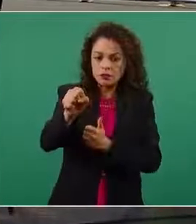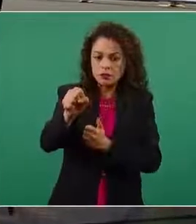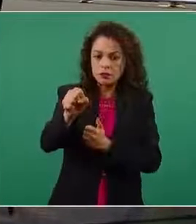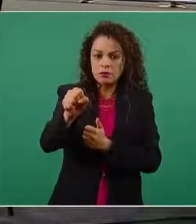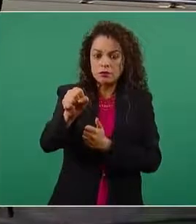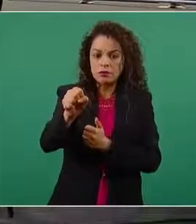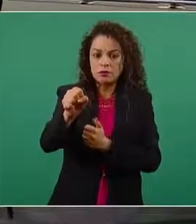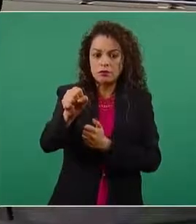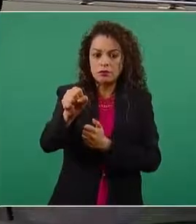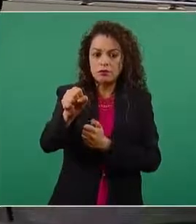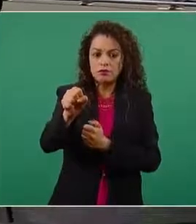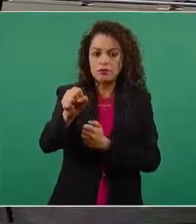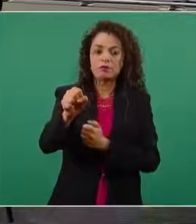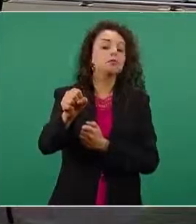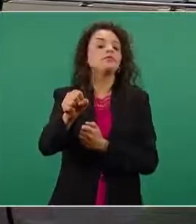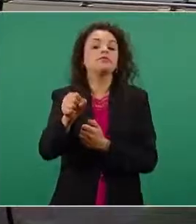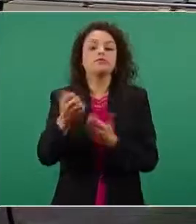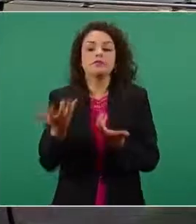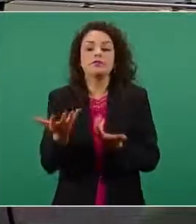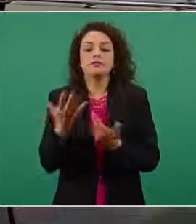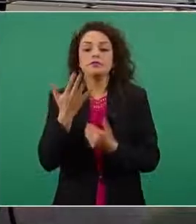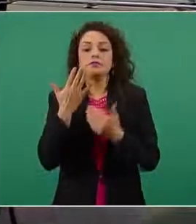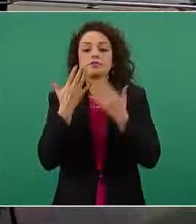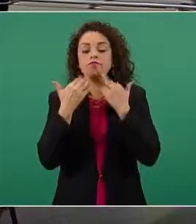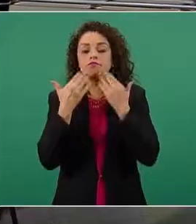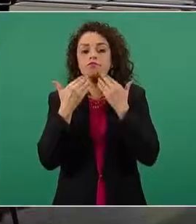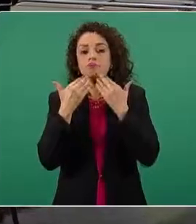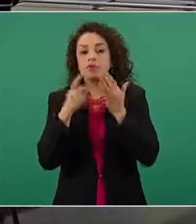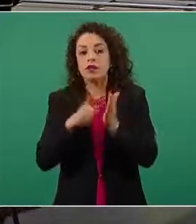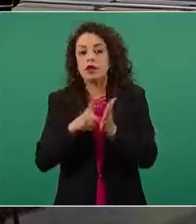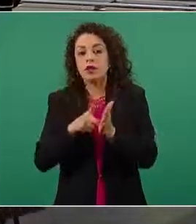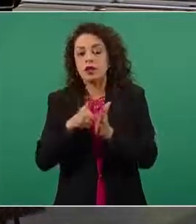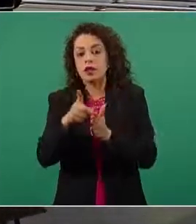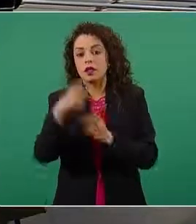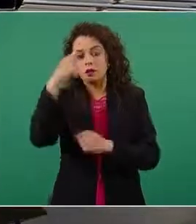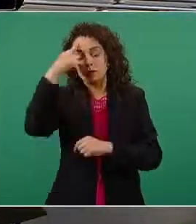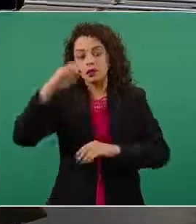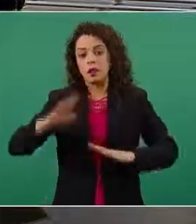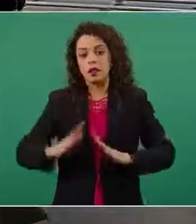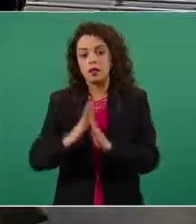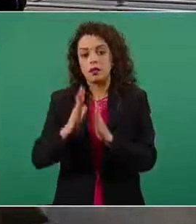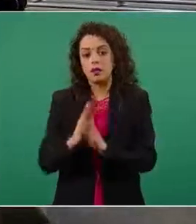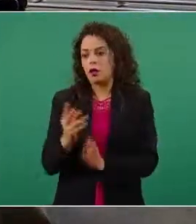dejaron sin el derecho a participar a dos candidatos,